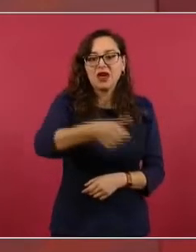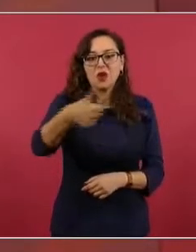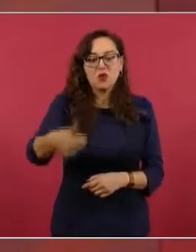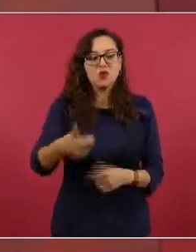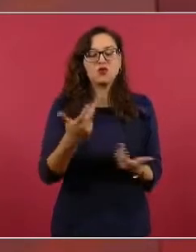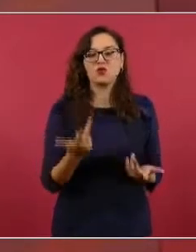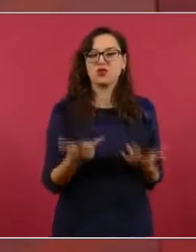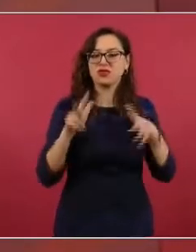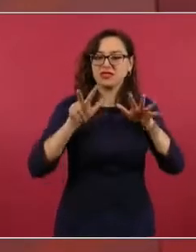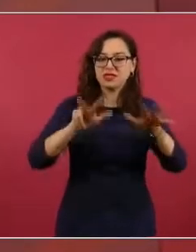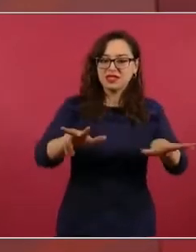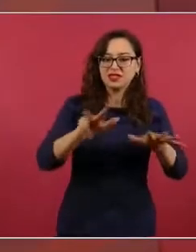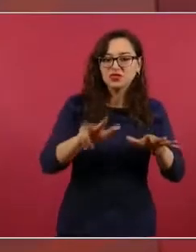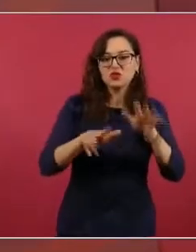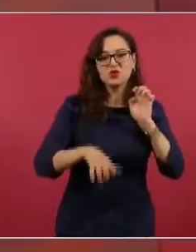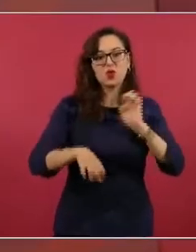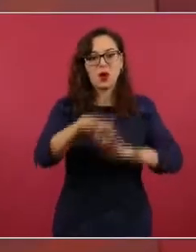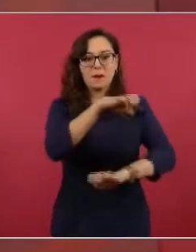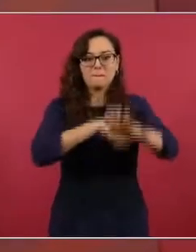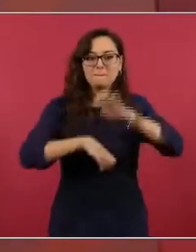18 empresas,